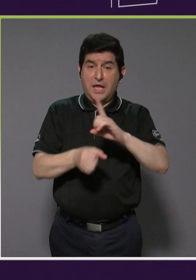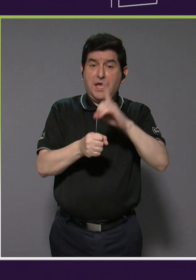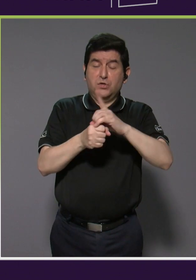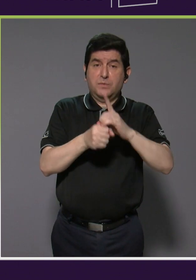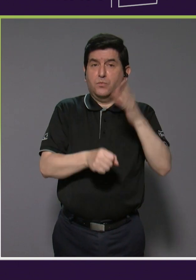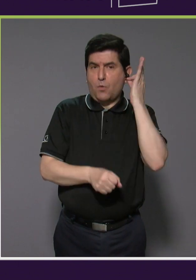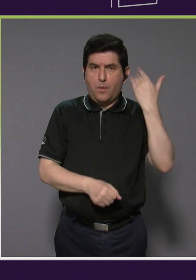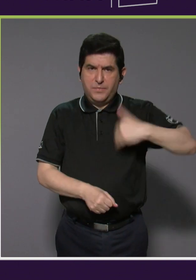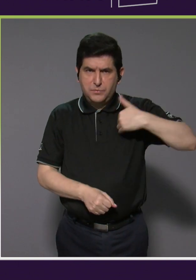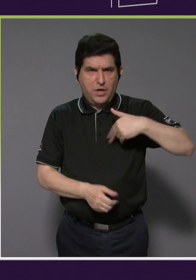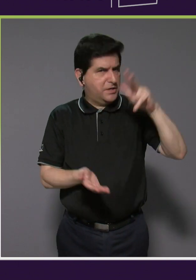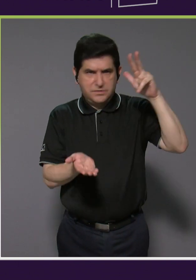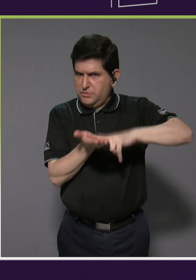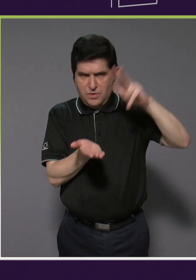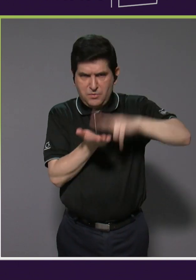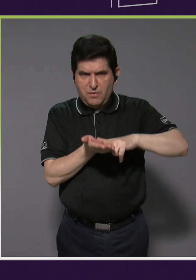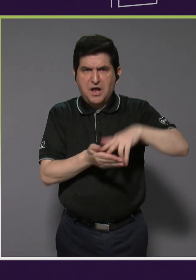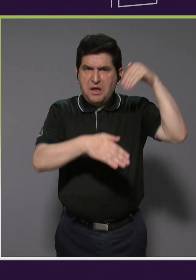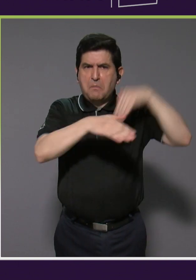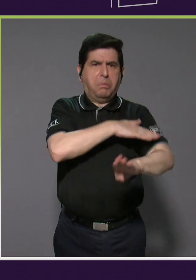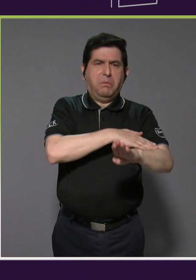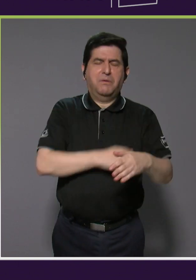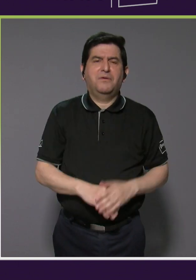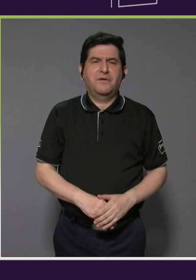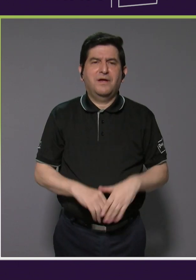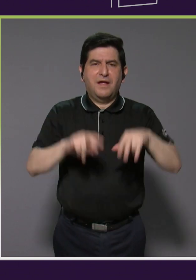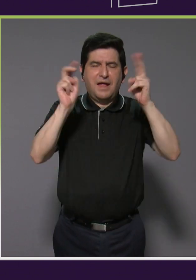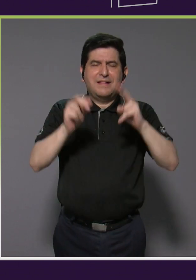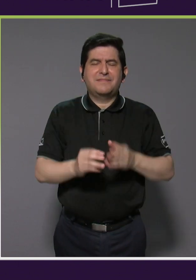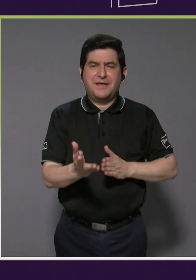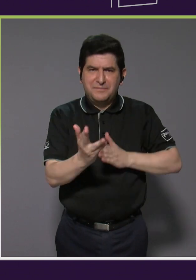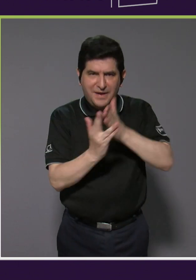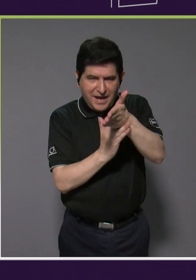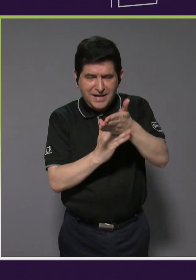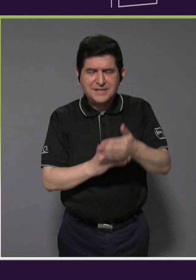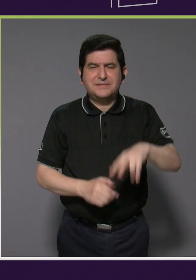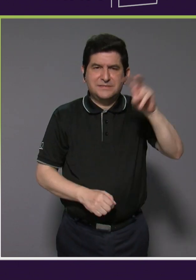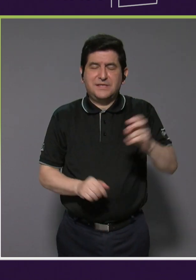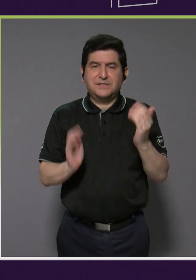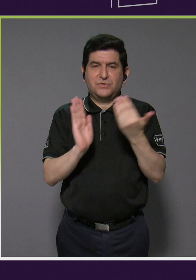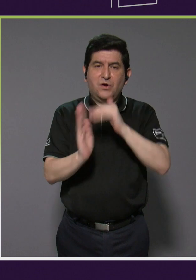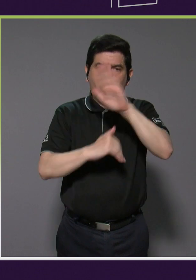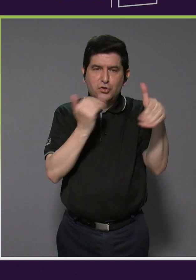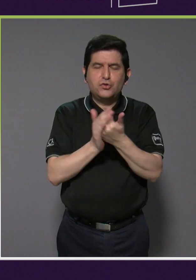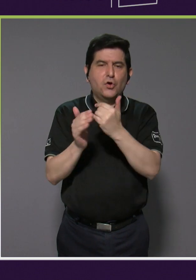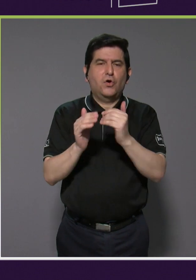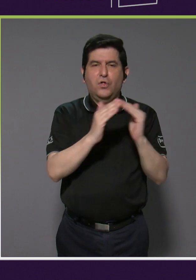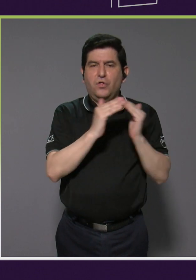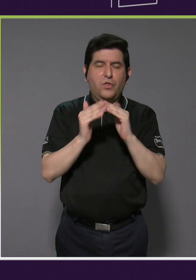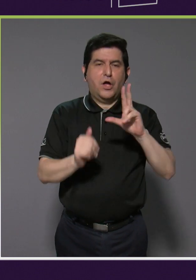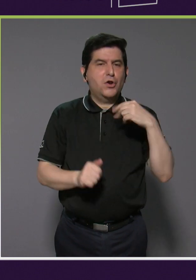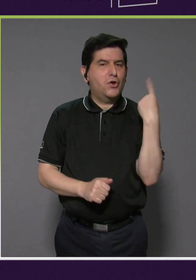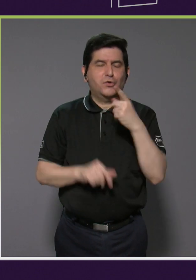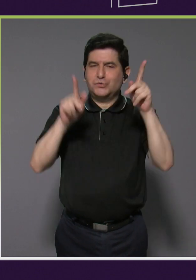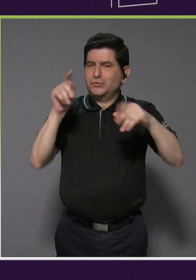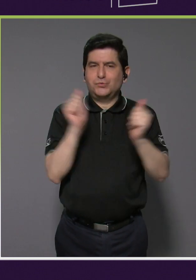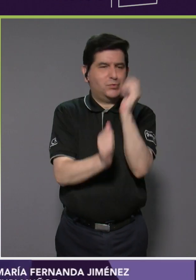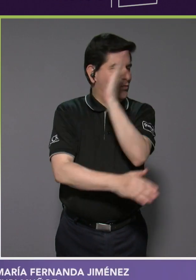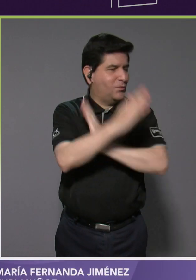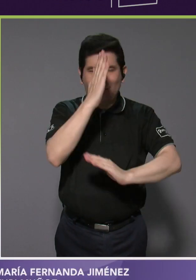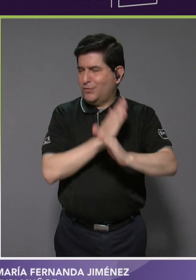diputados pues no los aprueben, verdad, que los archiven? El tema de la accesibilidad en el transporte afecta a toda la población, no solo a las personas con discapacidad,